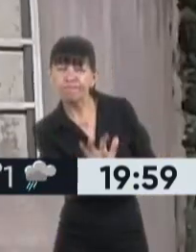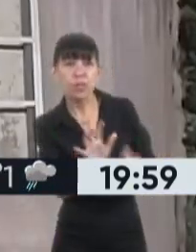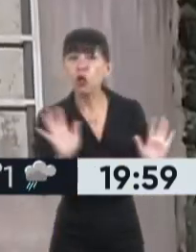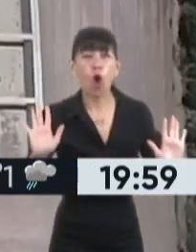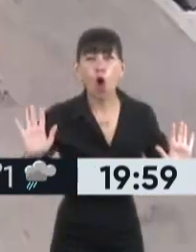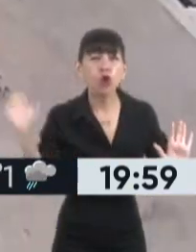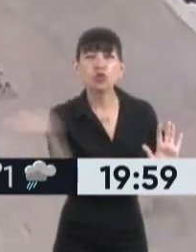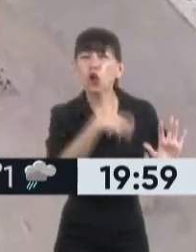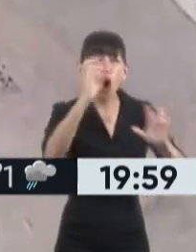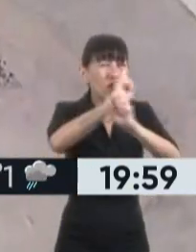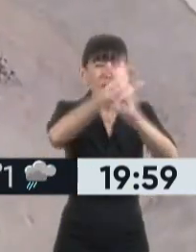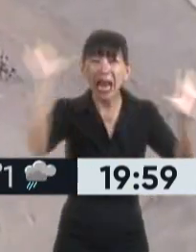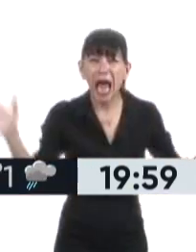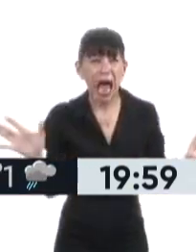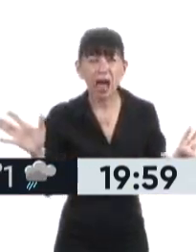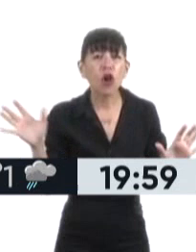sola mácula a su gestión.